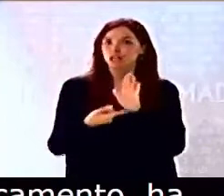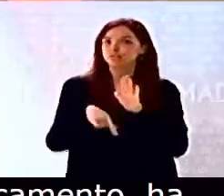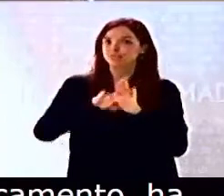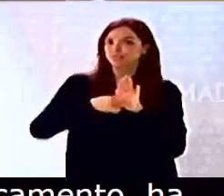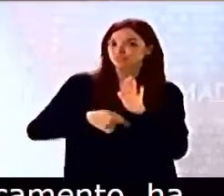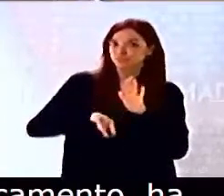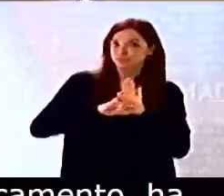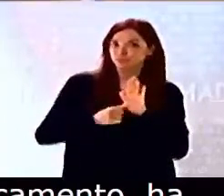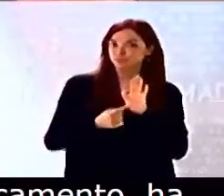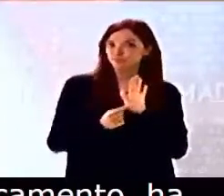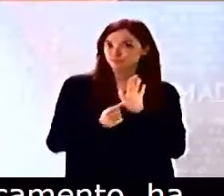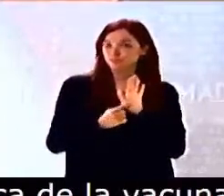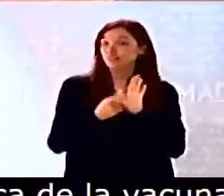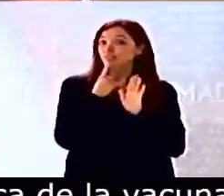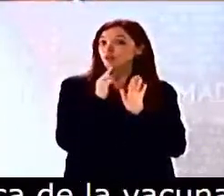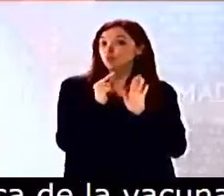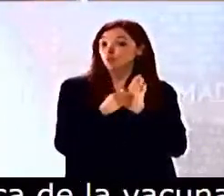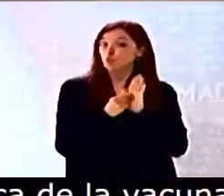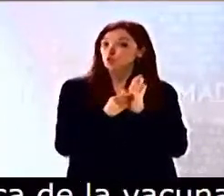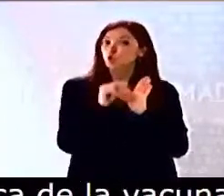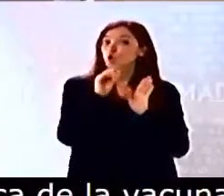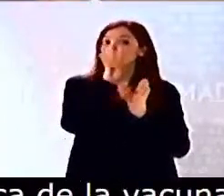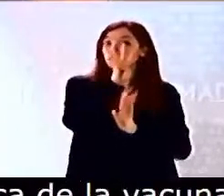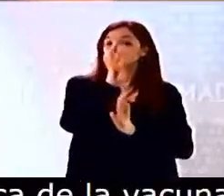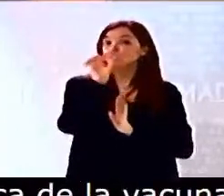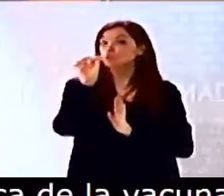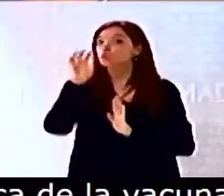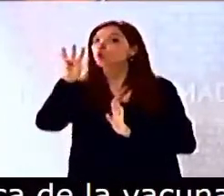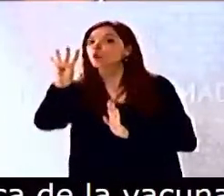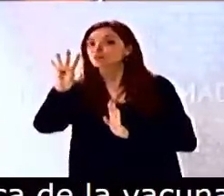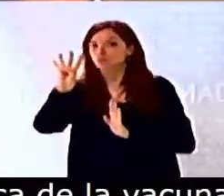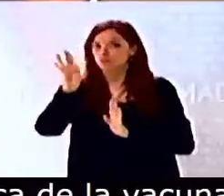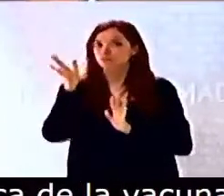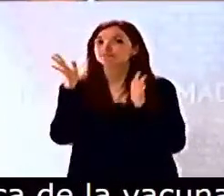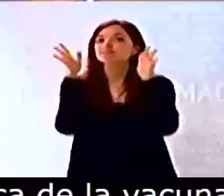En el punto 4.4, que son advertencias,